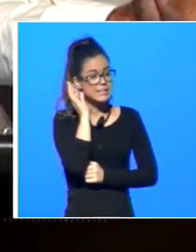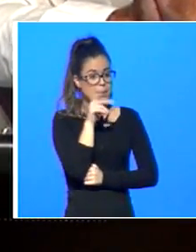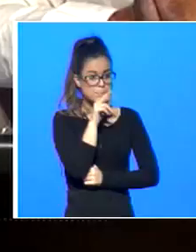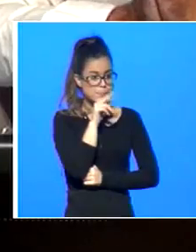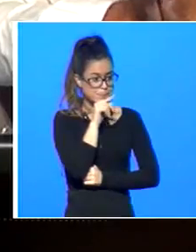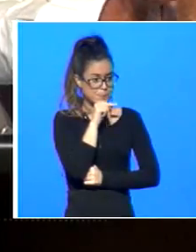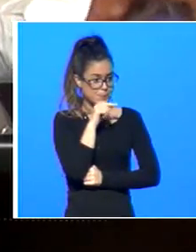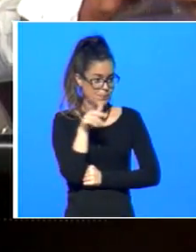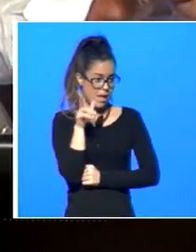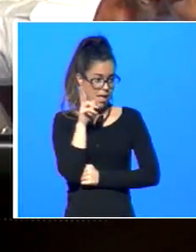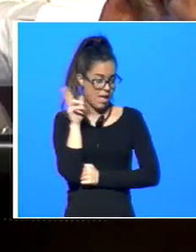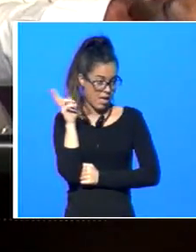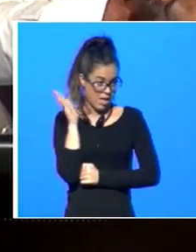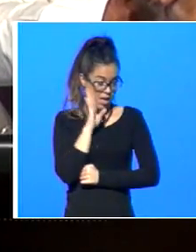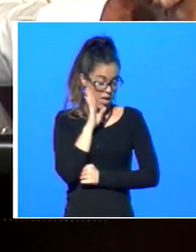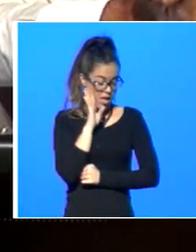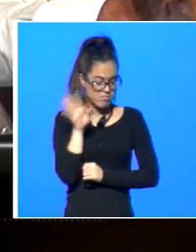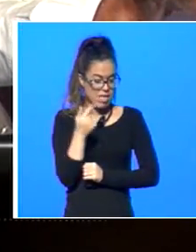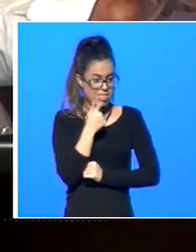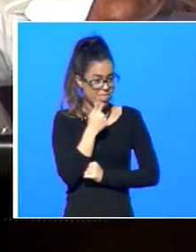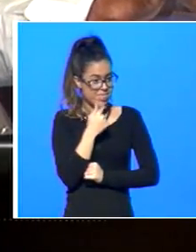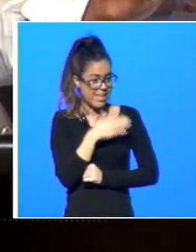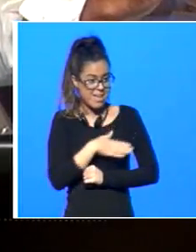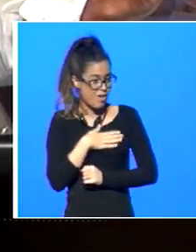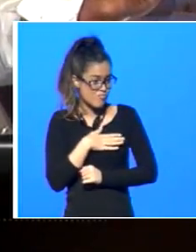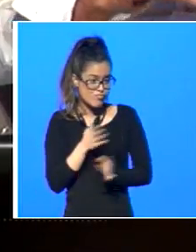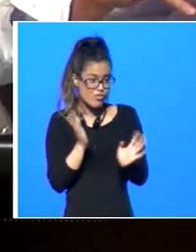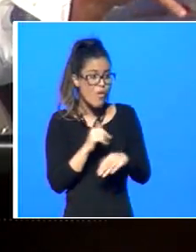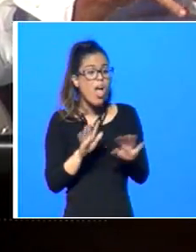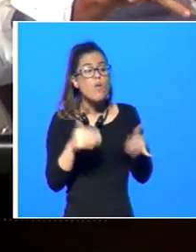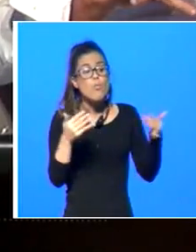quería ir? Ella en el aula seguro que estaba a gusto. Donde no estaba a gusto era en el patio.